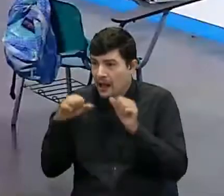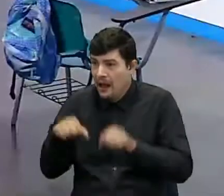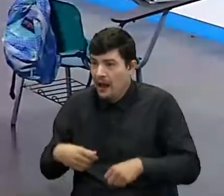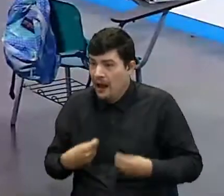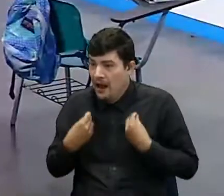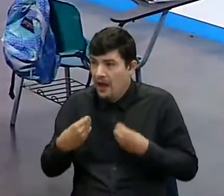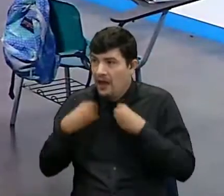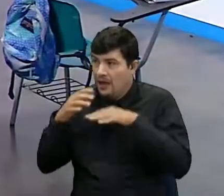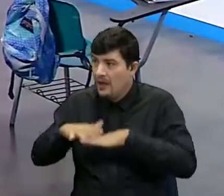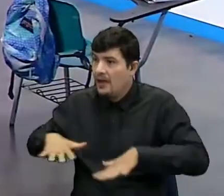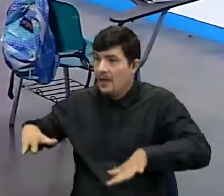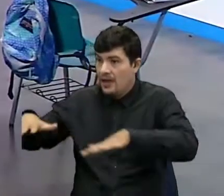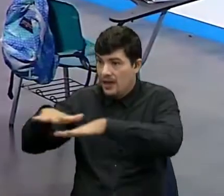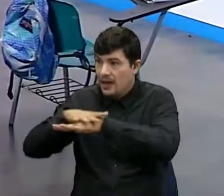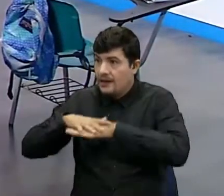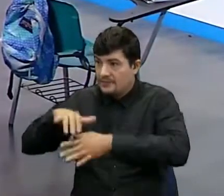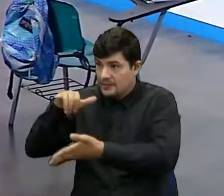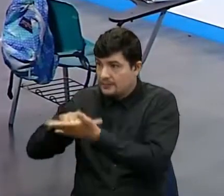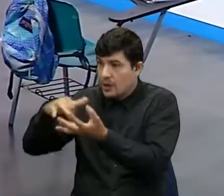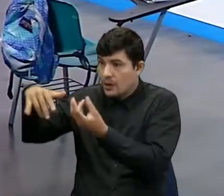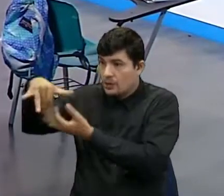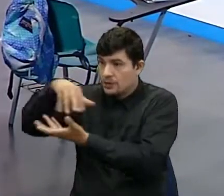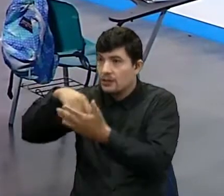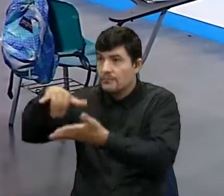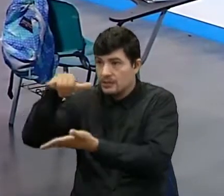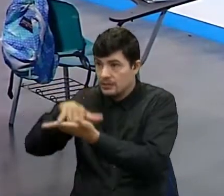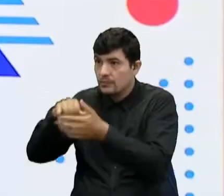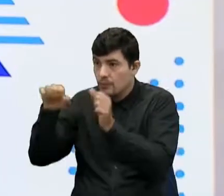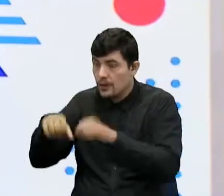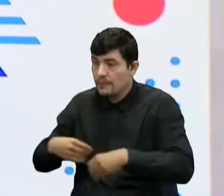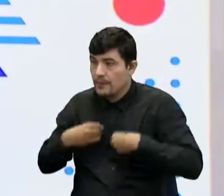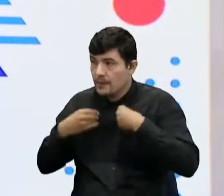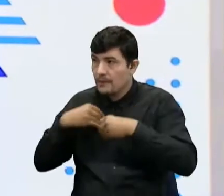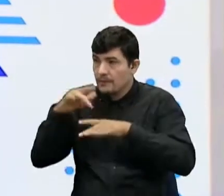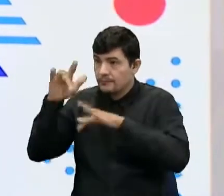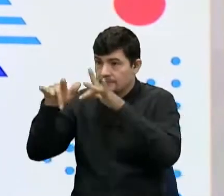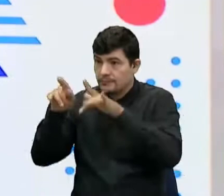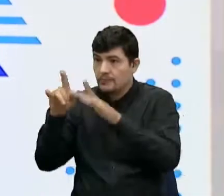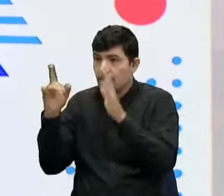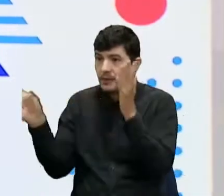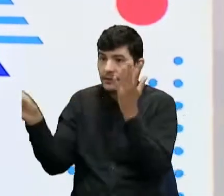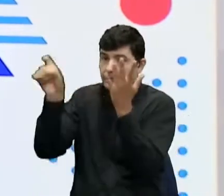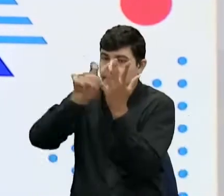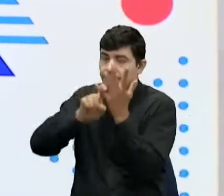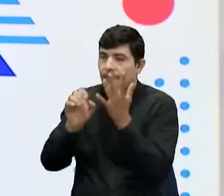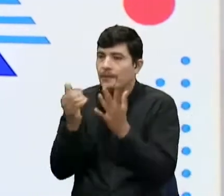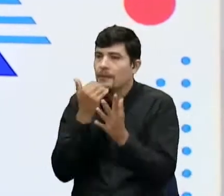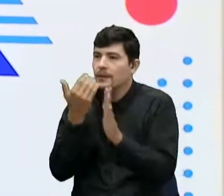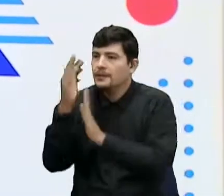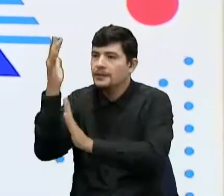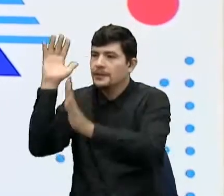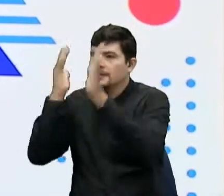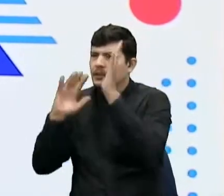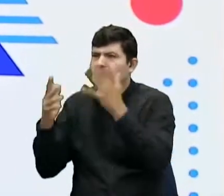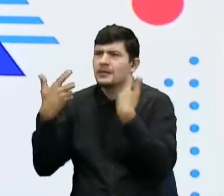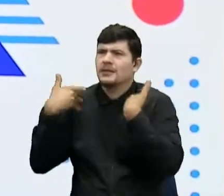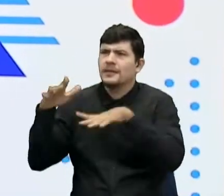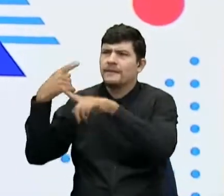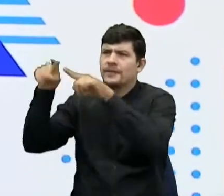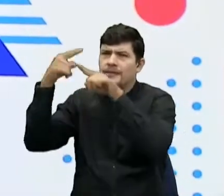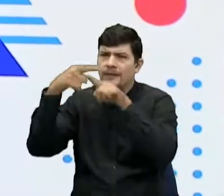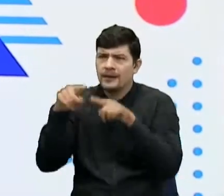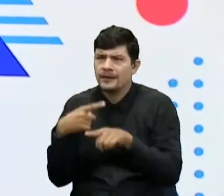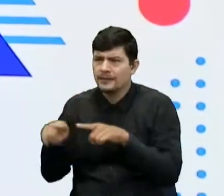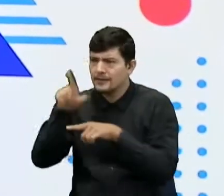En un mismo espacio y tiempo ¿Cierto? Así es Porque por ejemplo Vemos en un bosque Cualquier clase de pajaritos